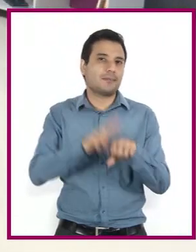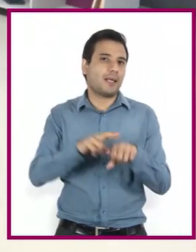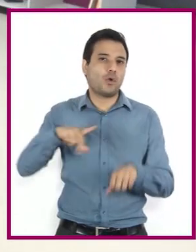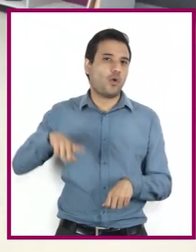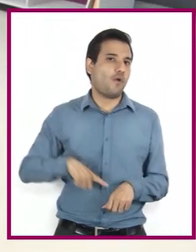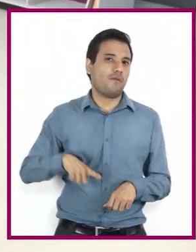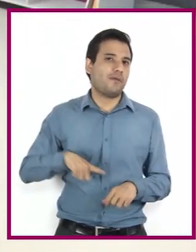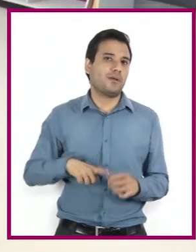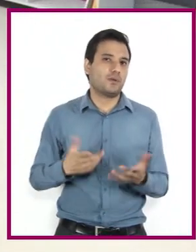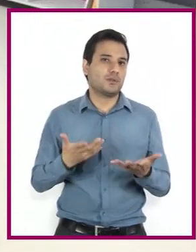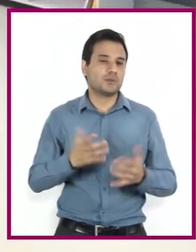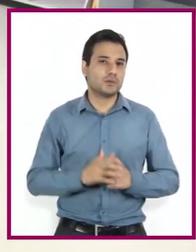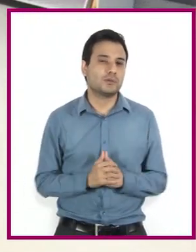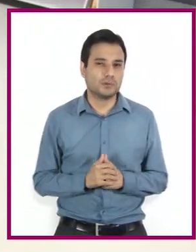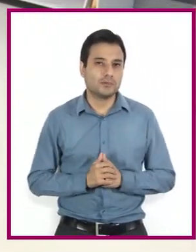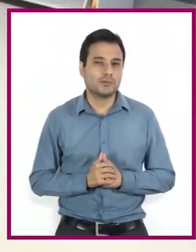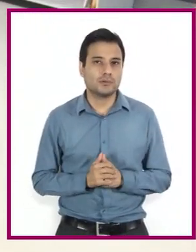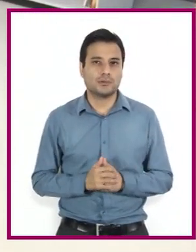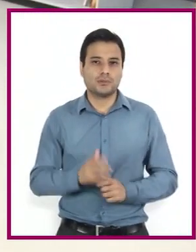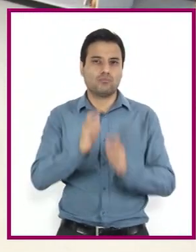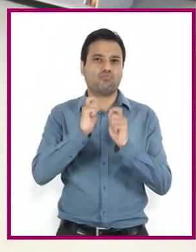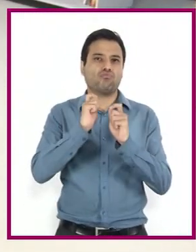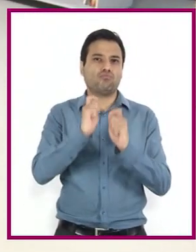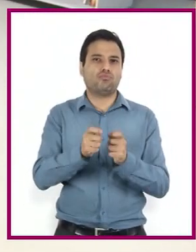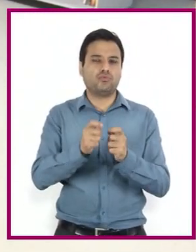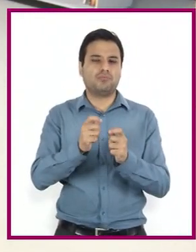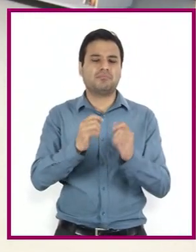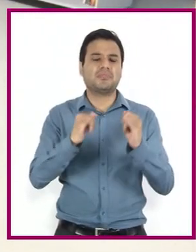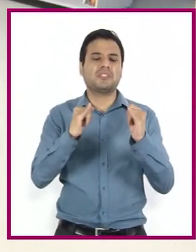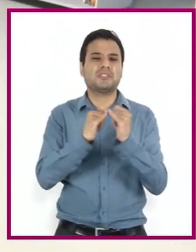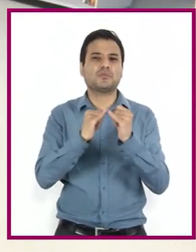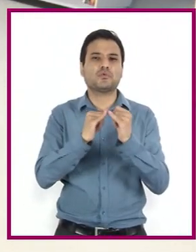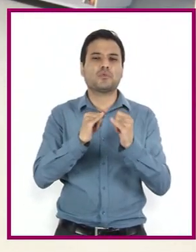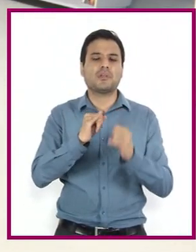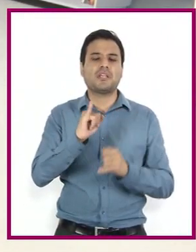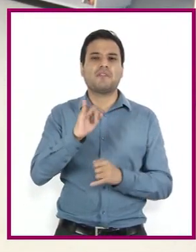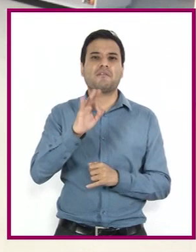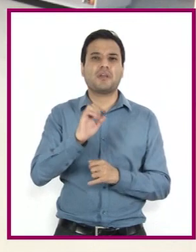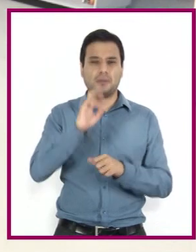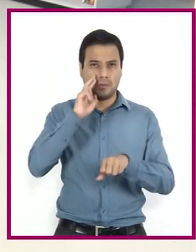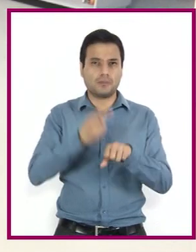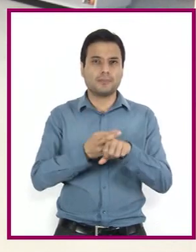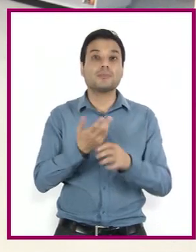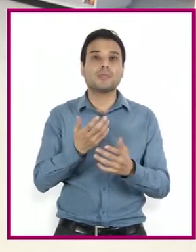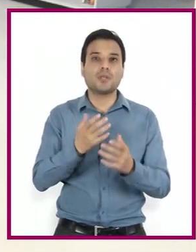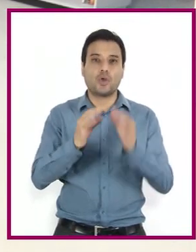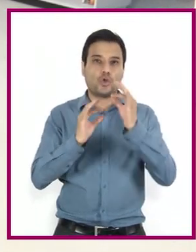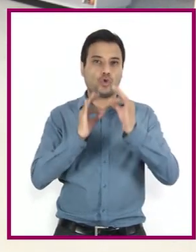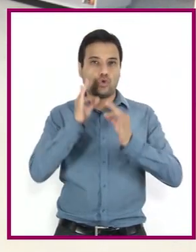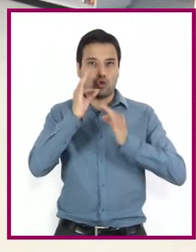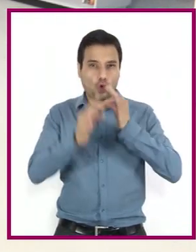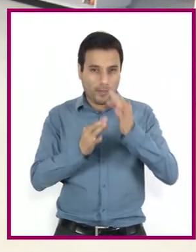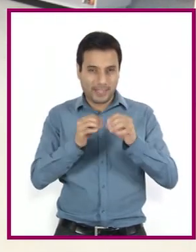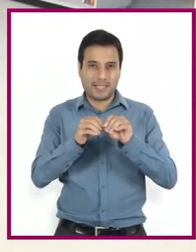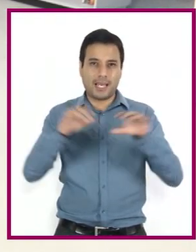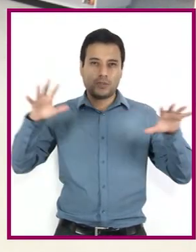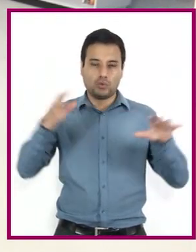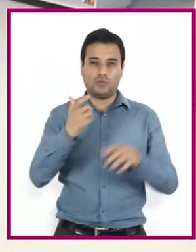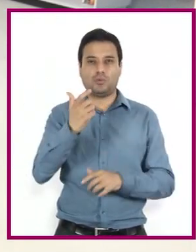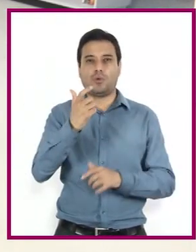Gobernación. Entre las atribuciones del IFE destacaban fijar topes de gastos de campaña,